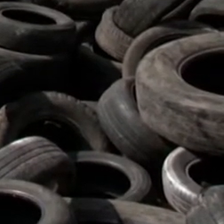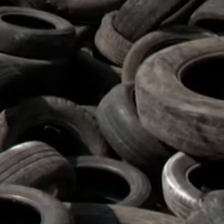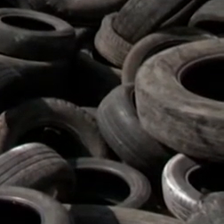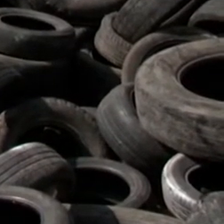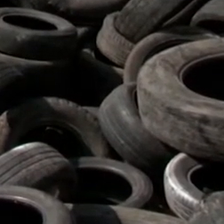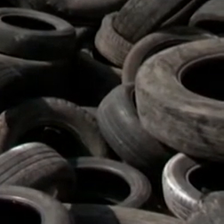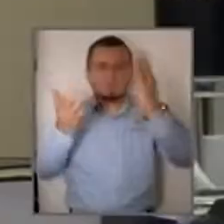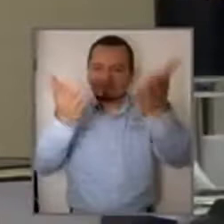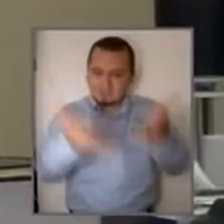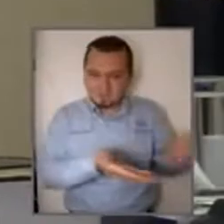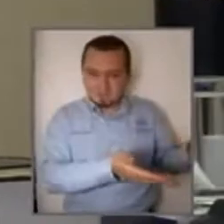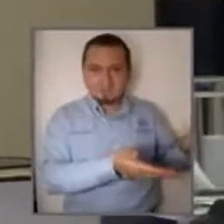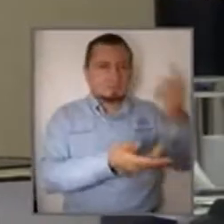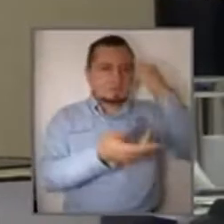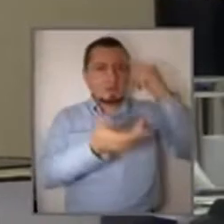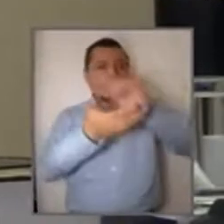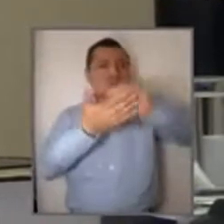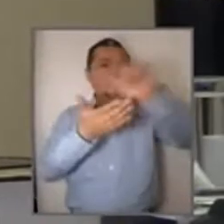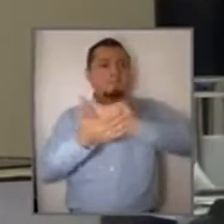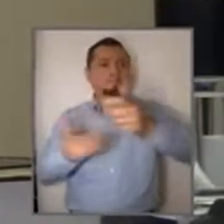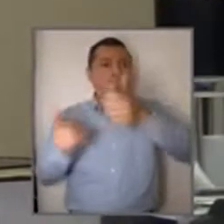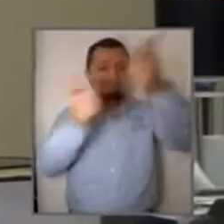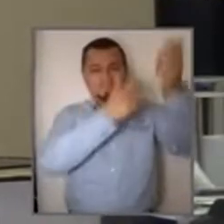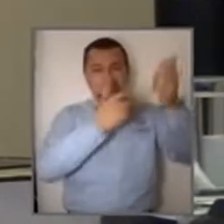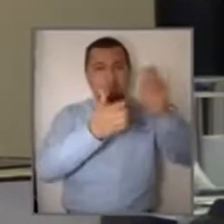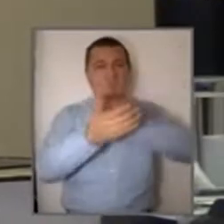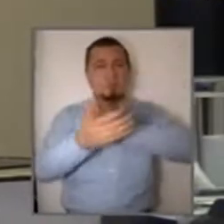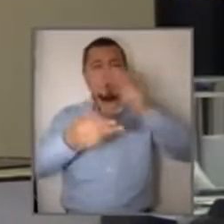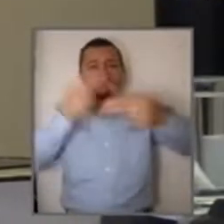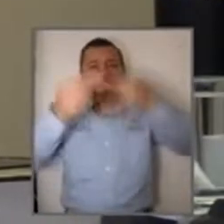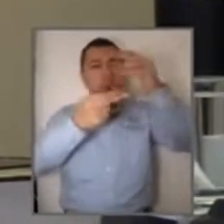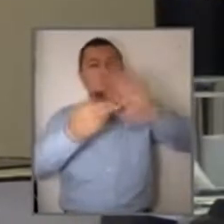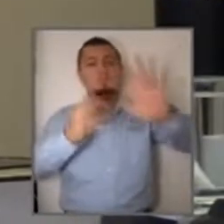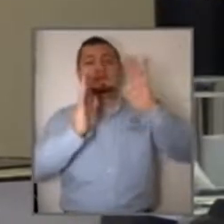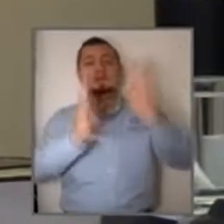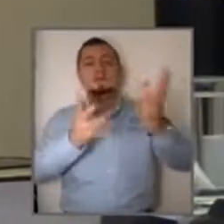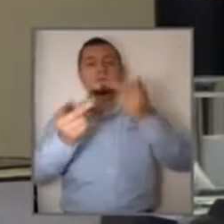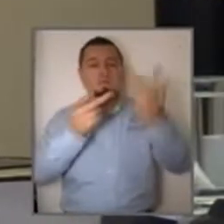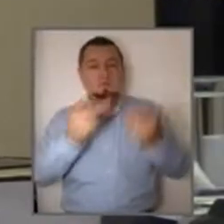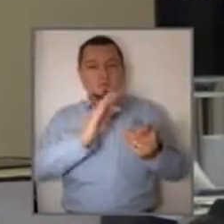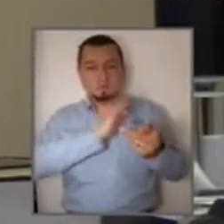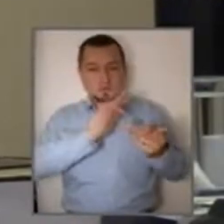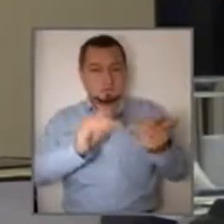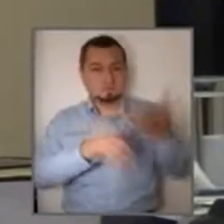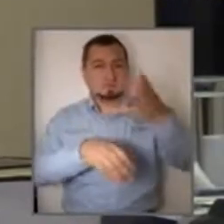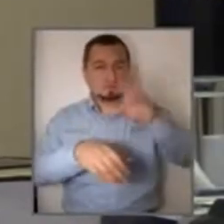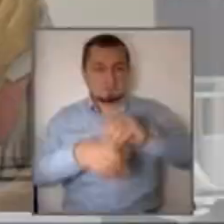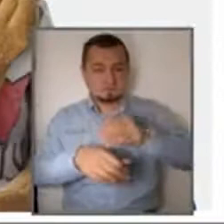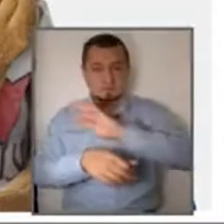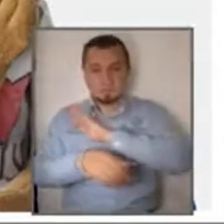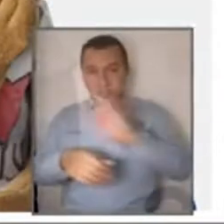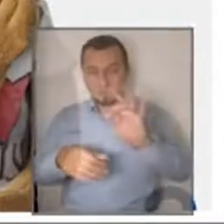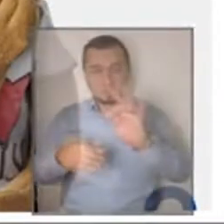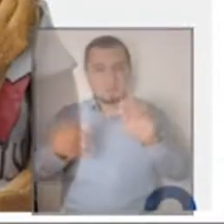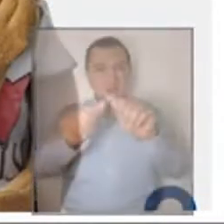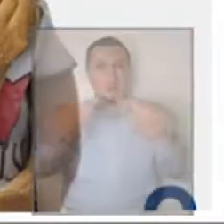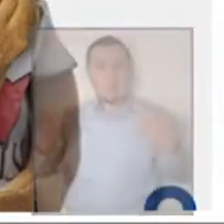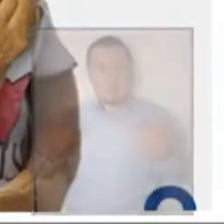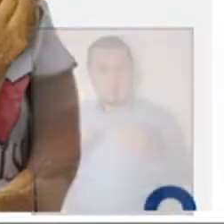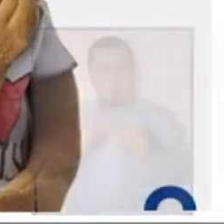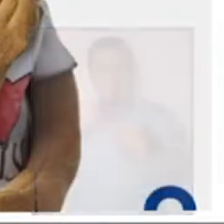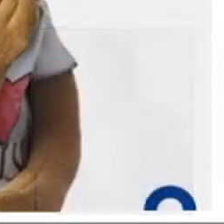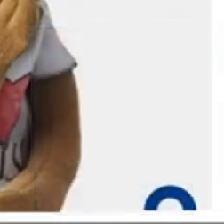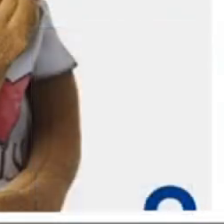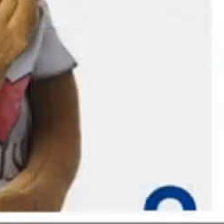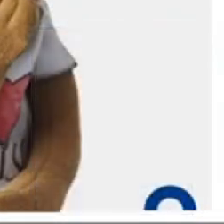y presidente de la red de municipios saludables de jalisco pablo leemos por su parte indica que las acciones también están enfocadas a la